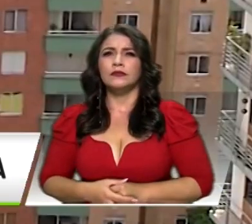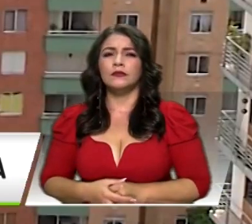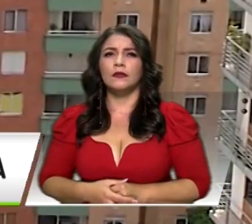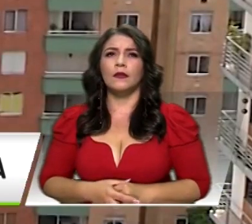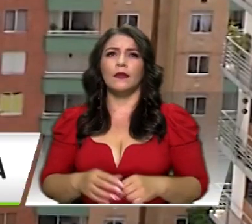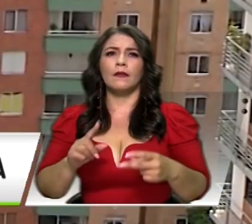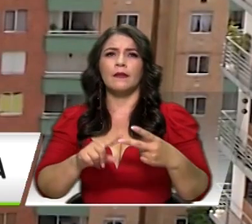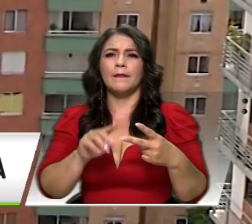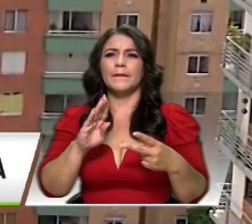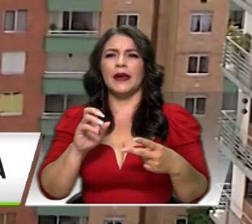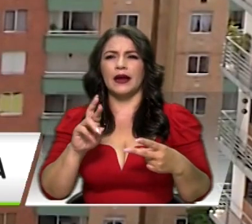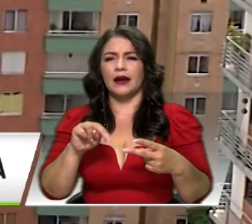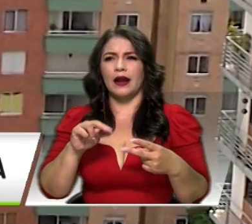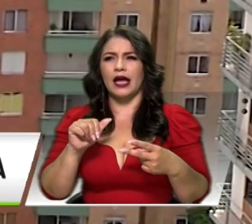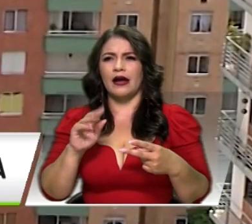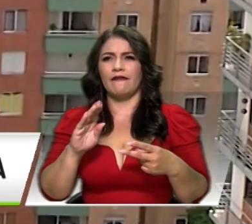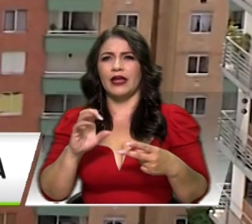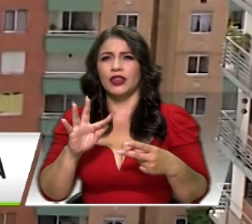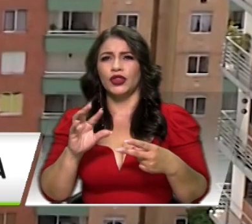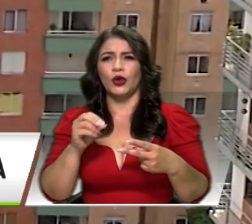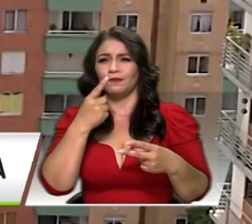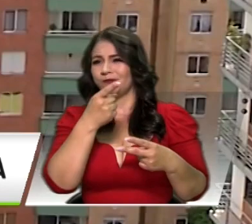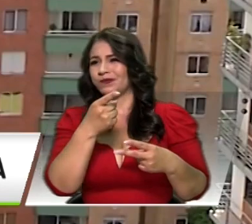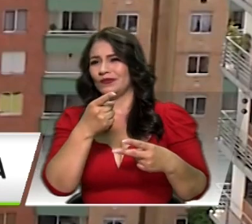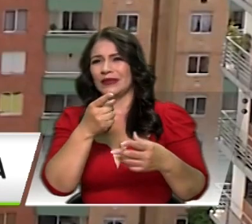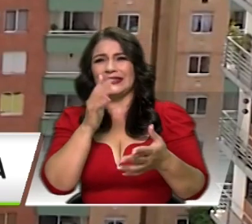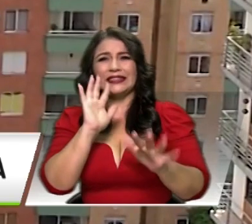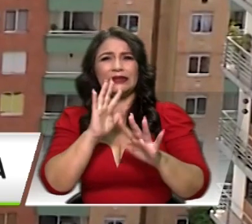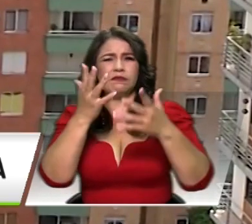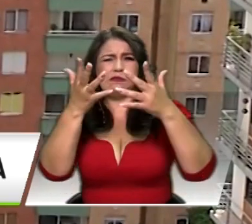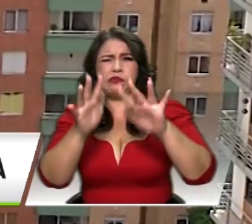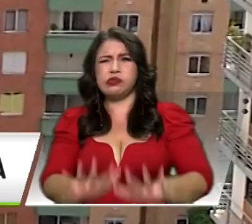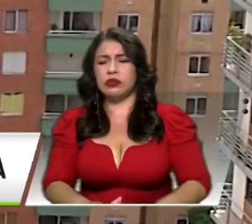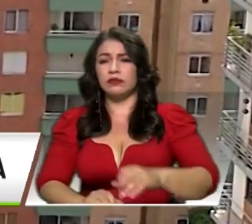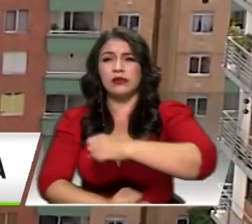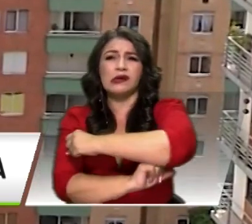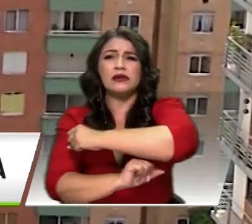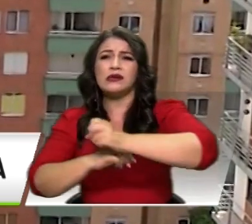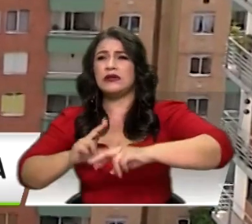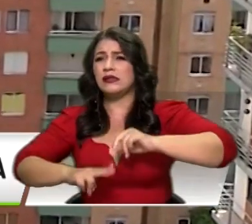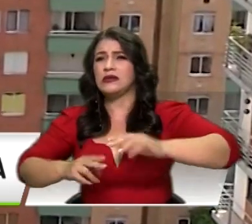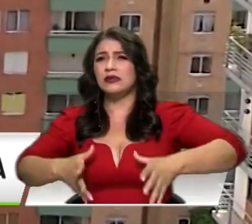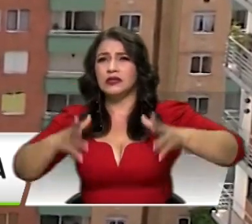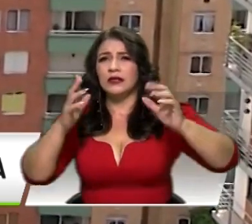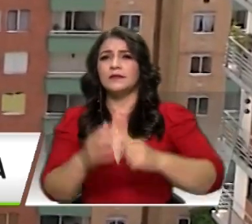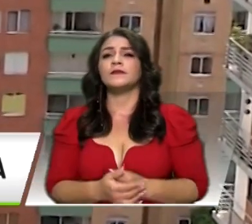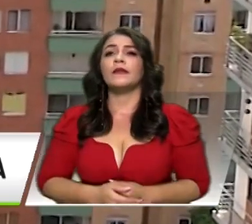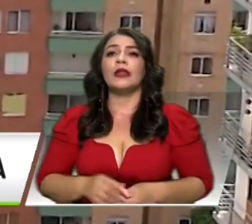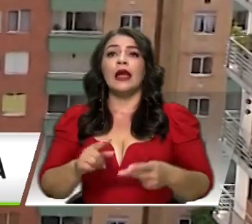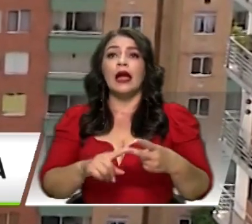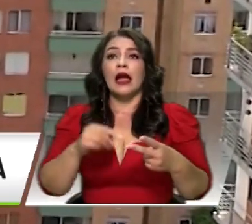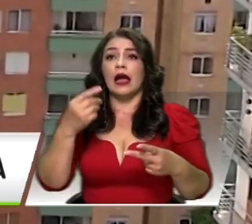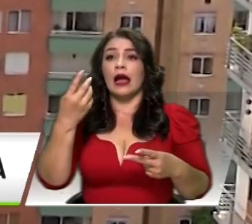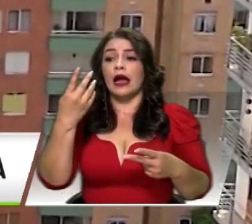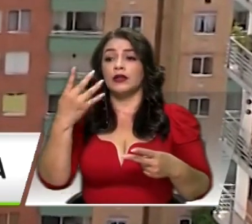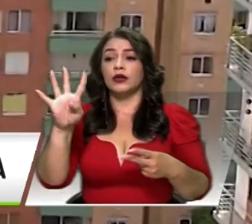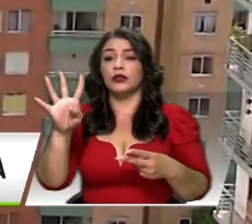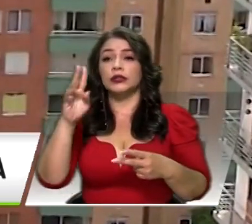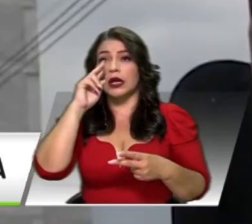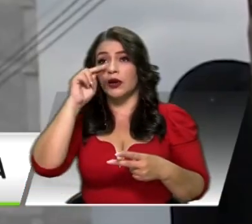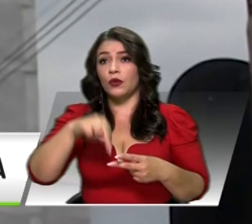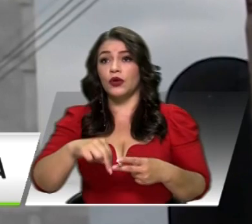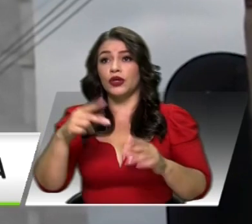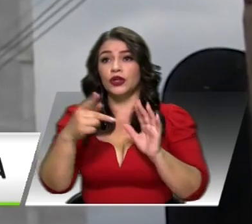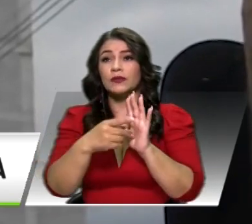edificio Bernamento sería el segundo sin salvación tras encontrar en él problemas estructurales. El 14 de junio de 2018 fue